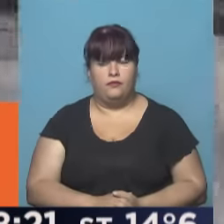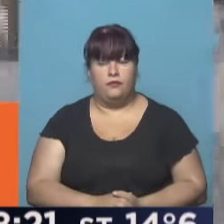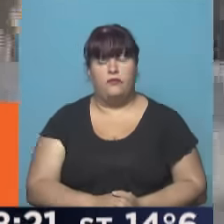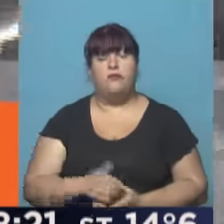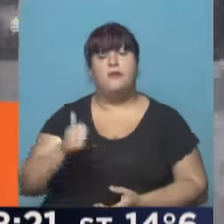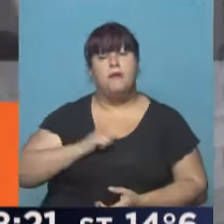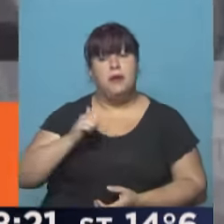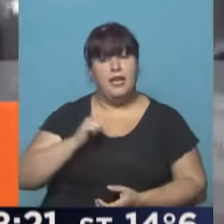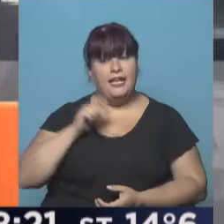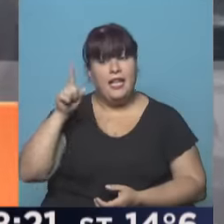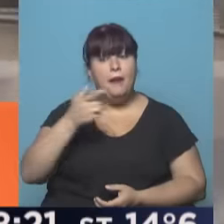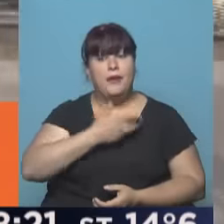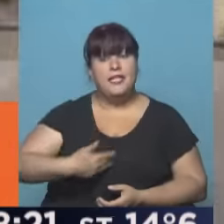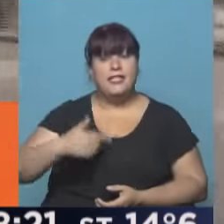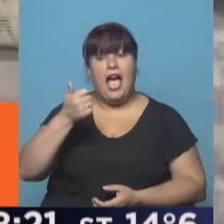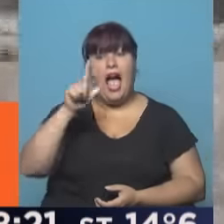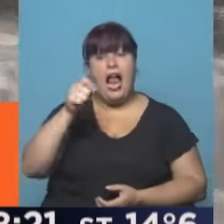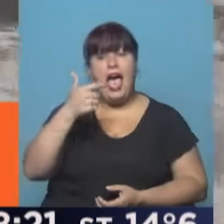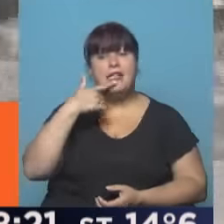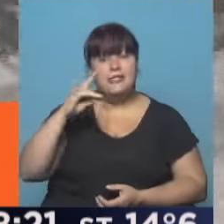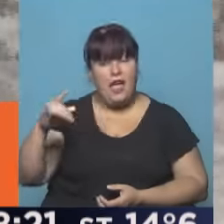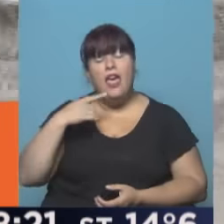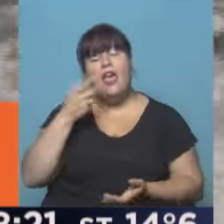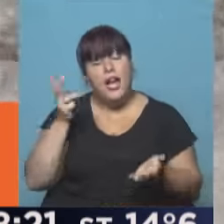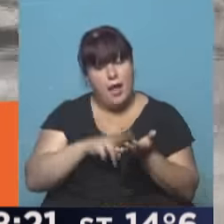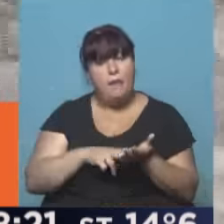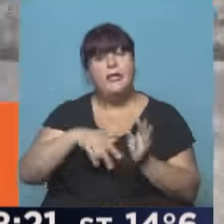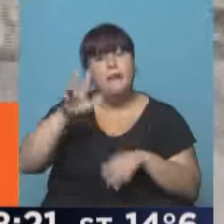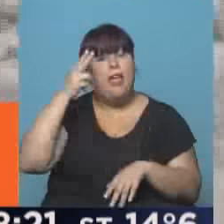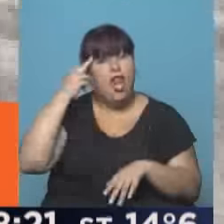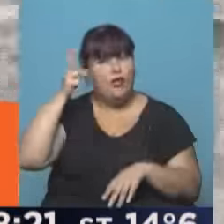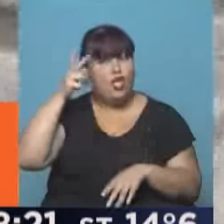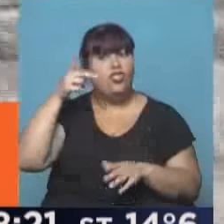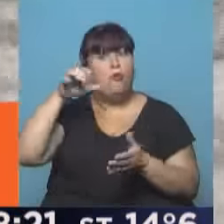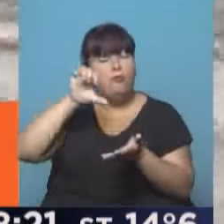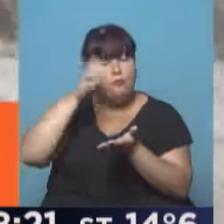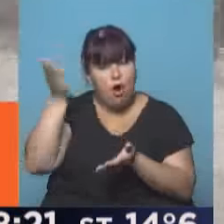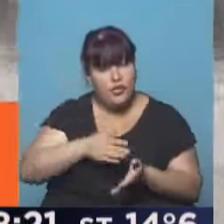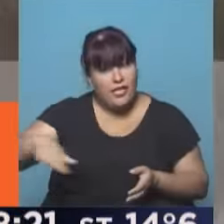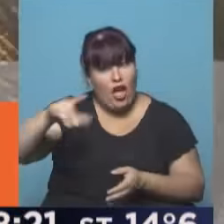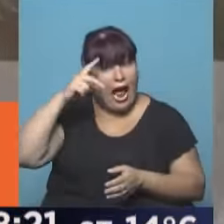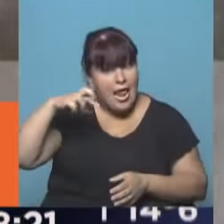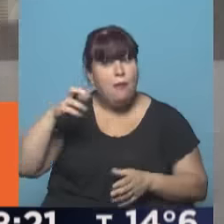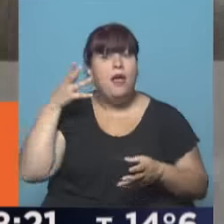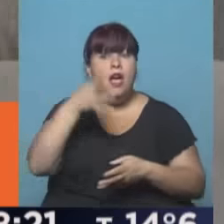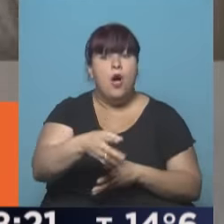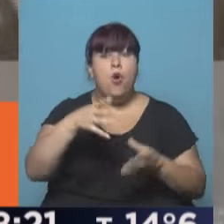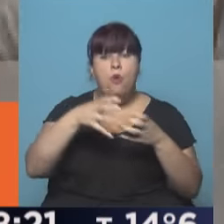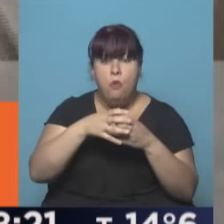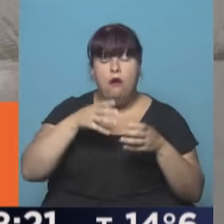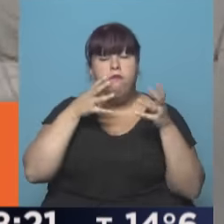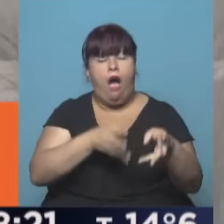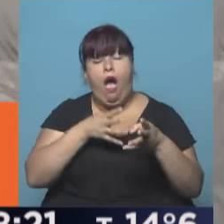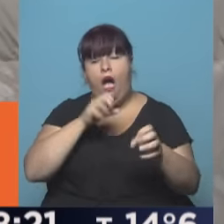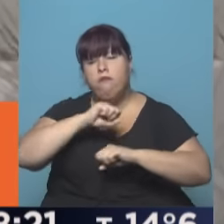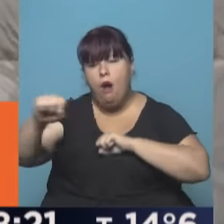El ejército del presidente Bashar al-Assad ratificó que controla el 98% de Alepo, pero los combates contra los grupos yihadistas